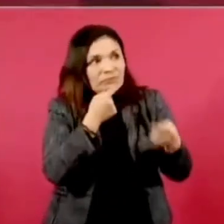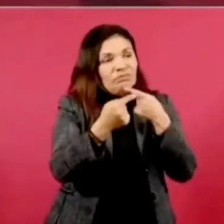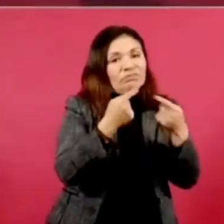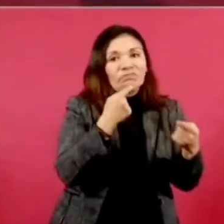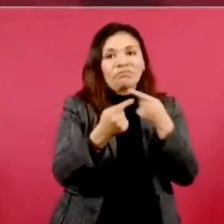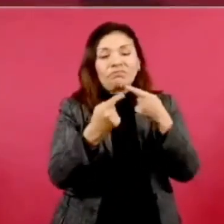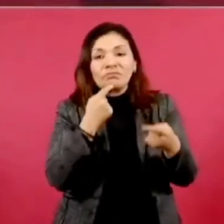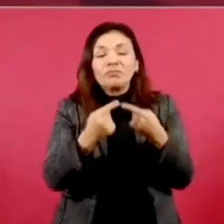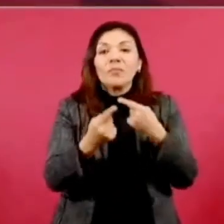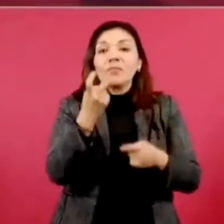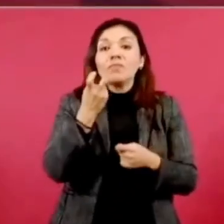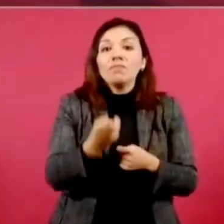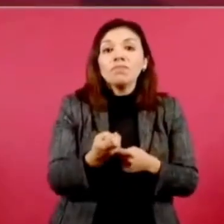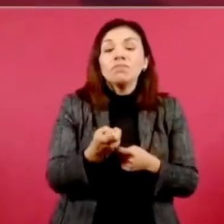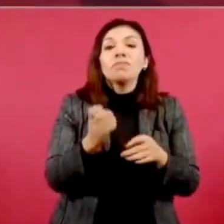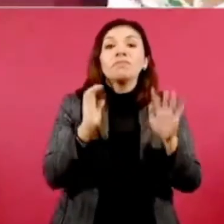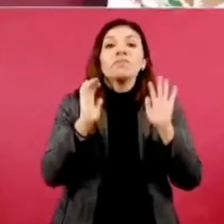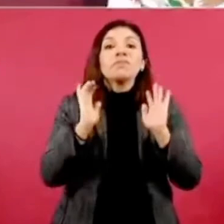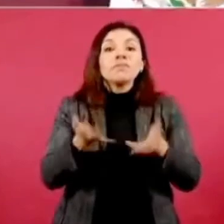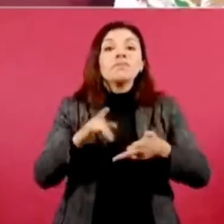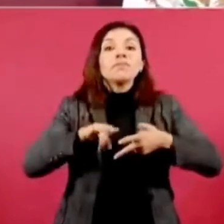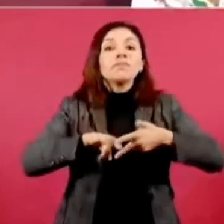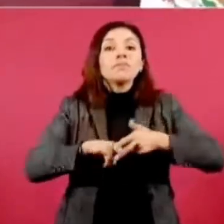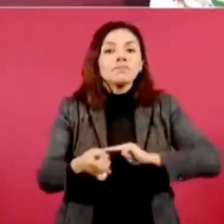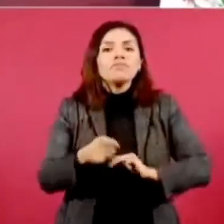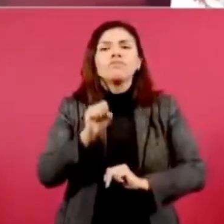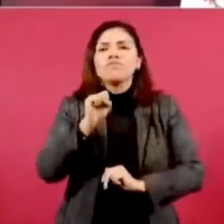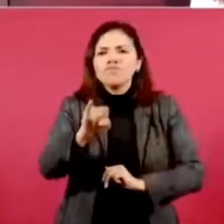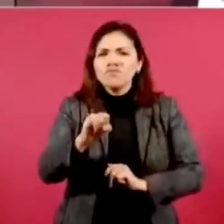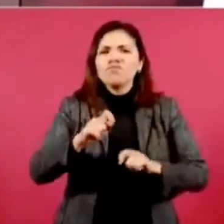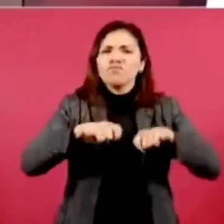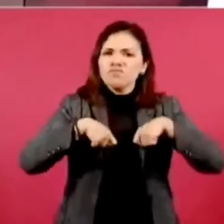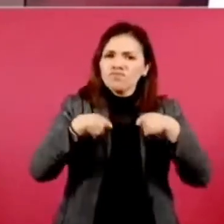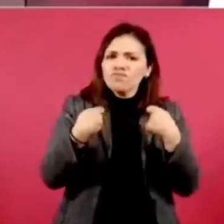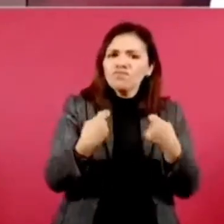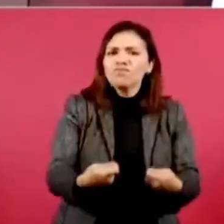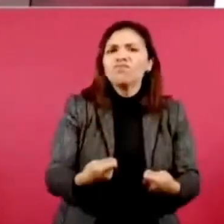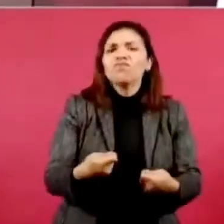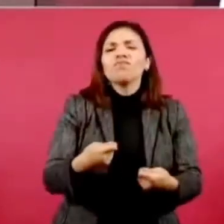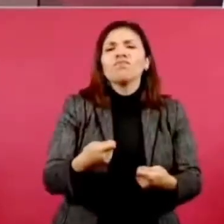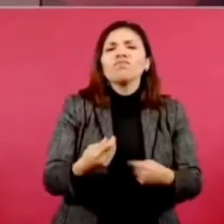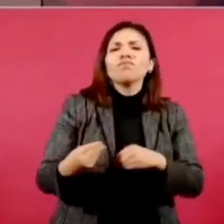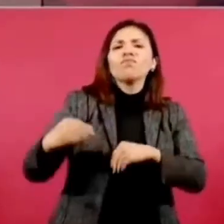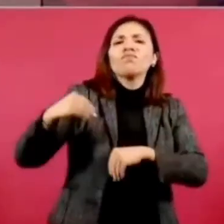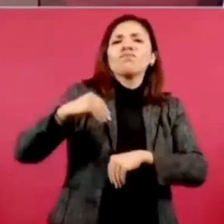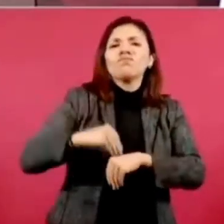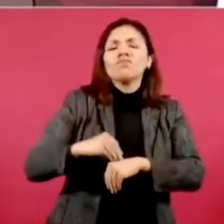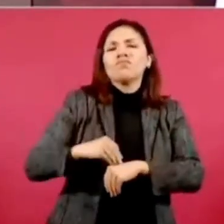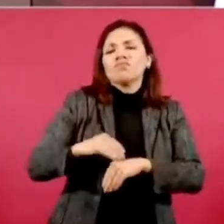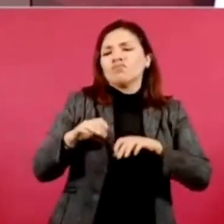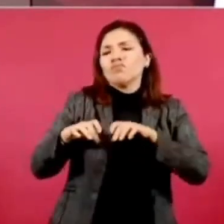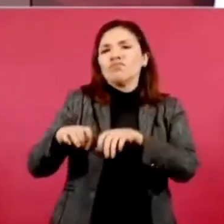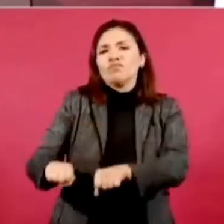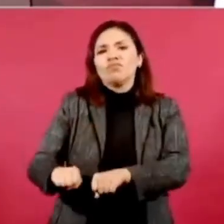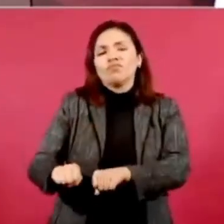y les empiezan a ceder el Poder Judicial.